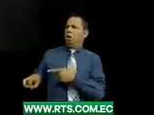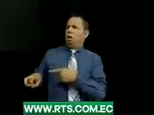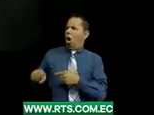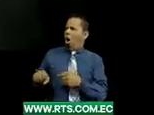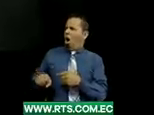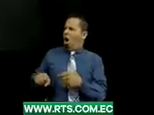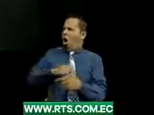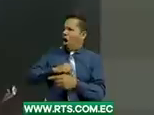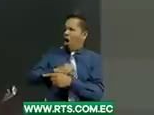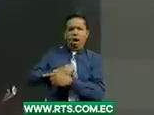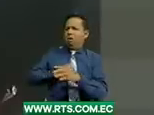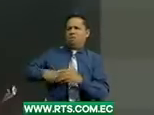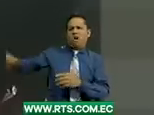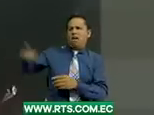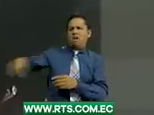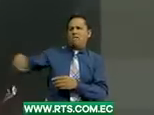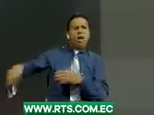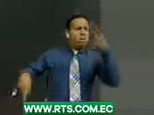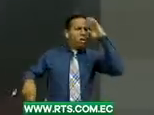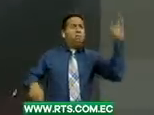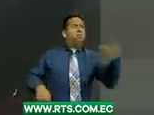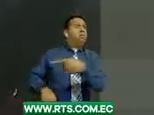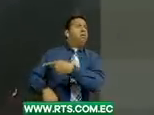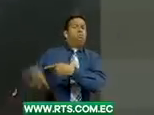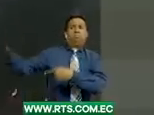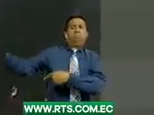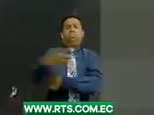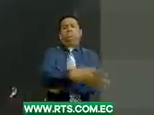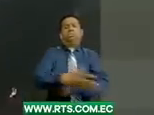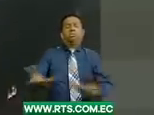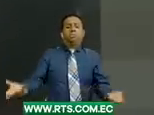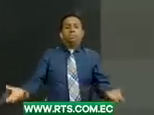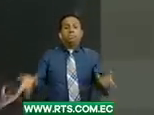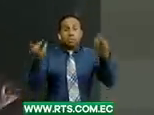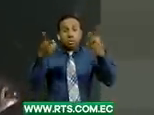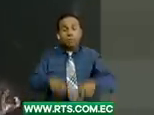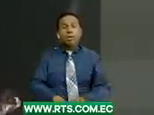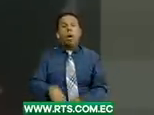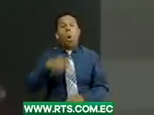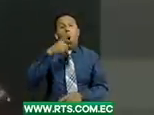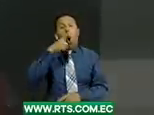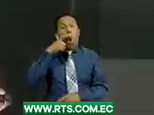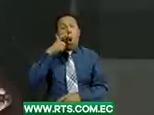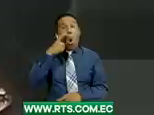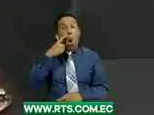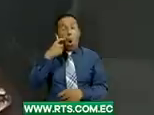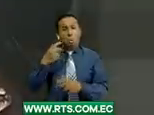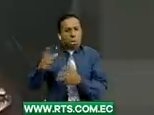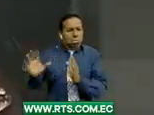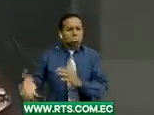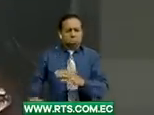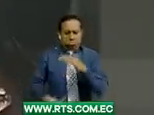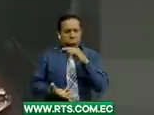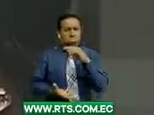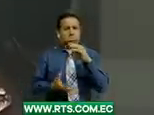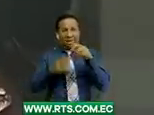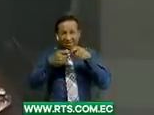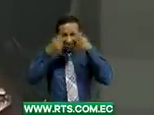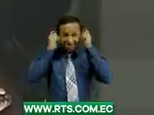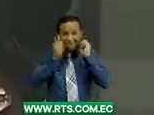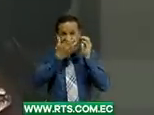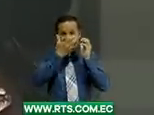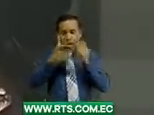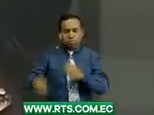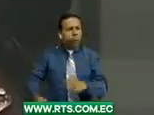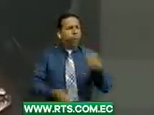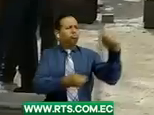para denunciarlo. Por otra parte, un desconocido entregó 500 mascarillas en una comisaría de la provincia Anhui y se